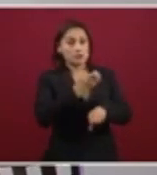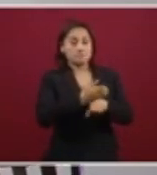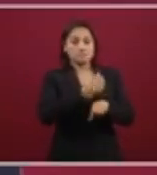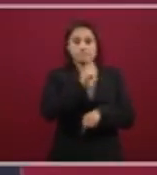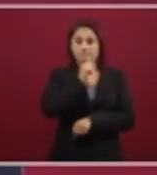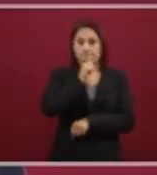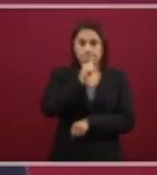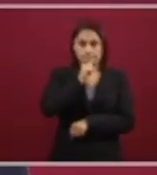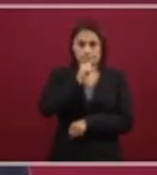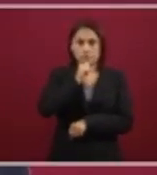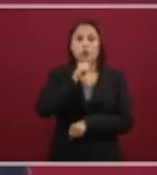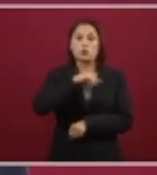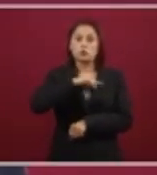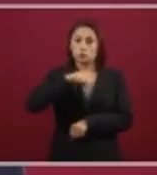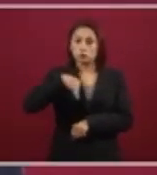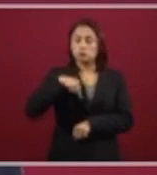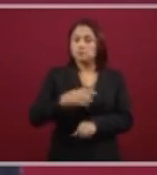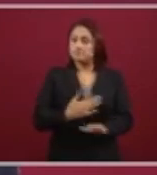Cumplimos